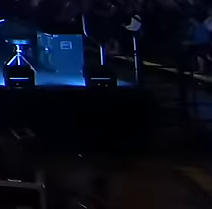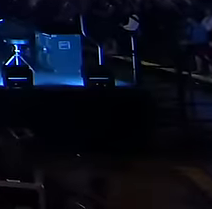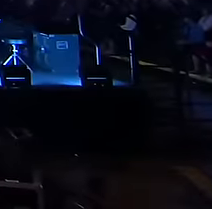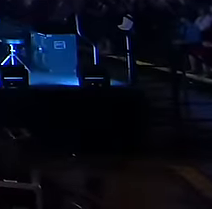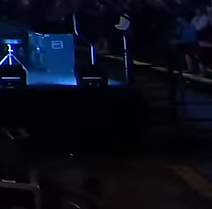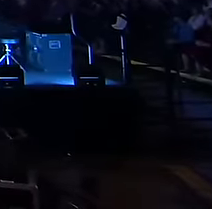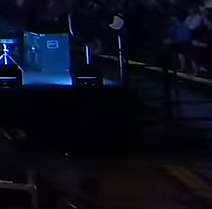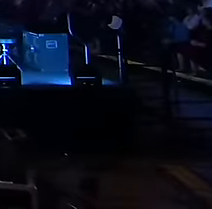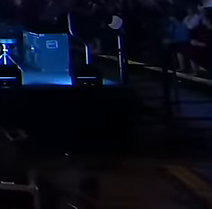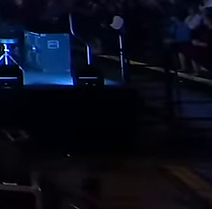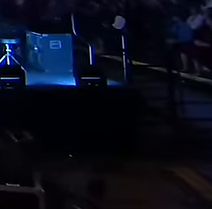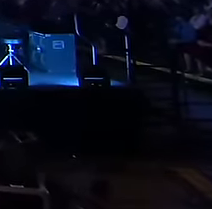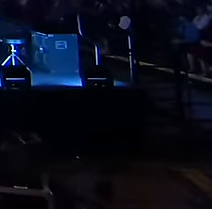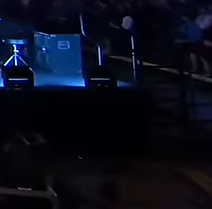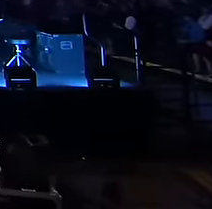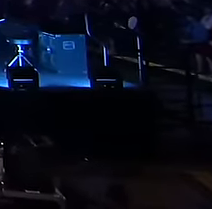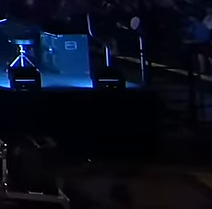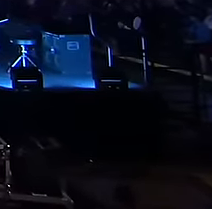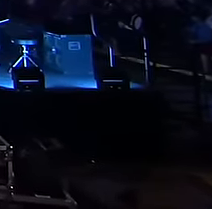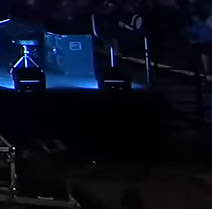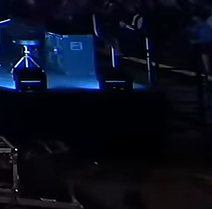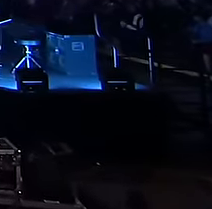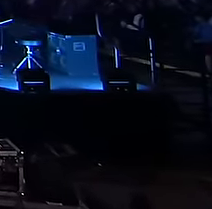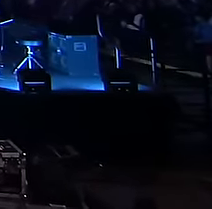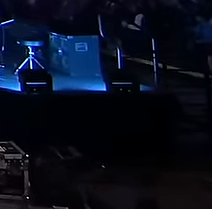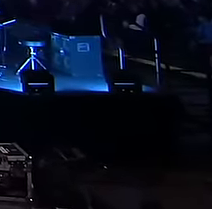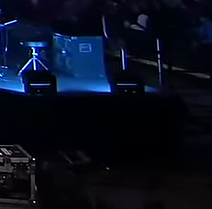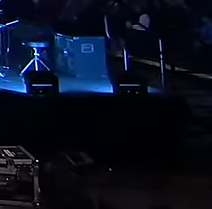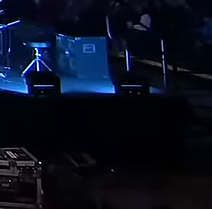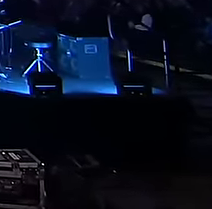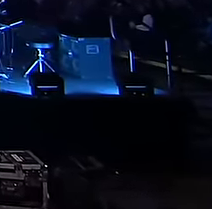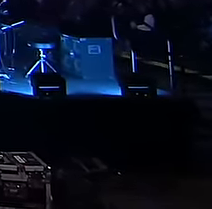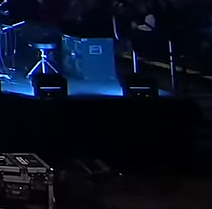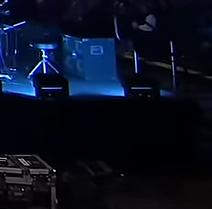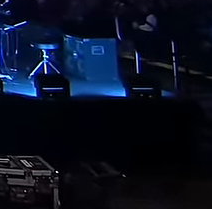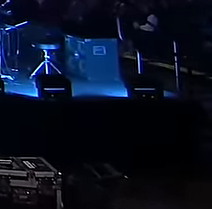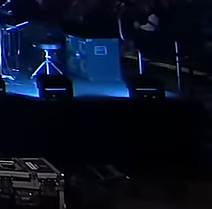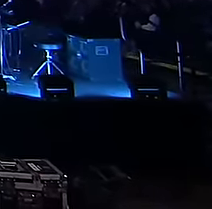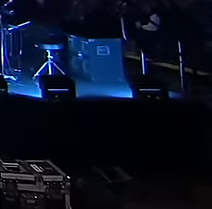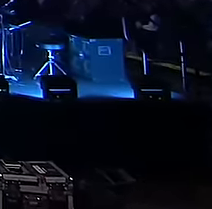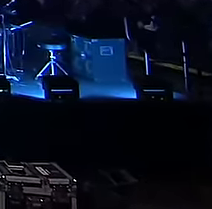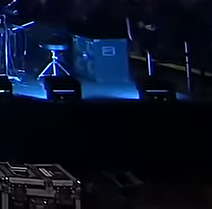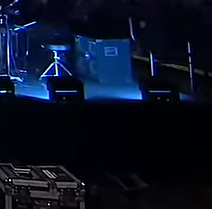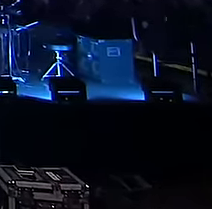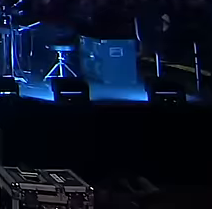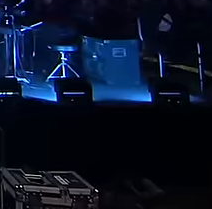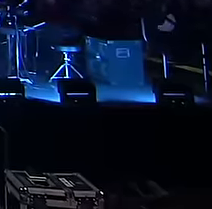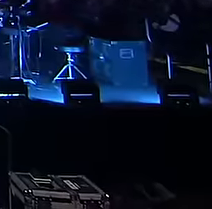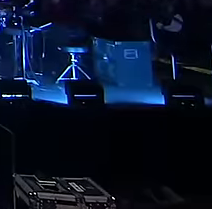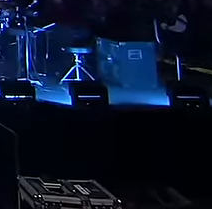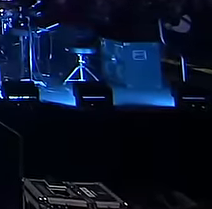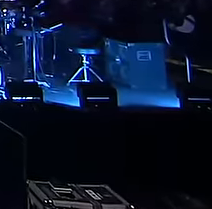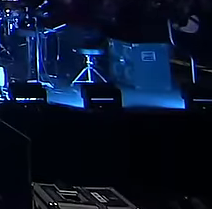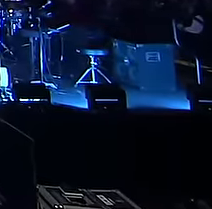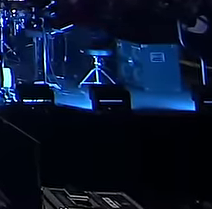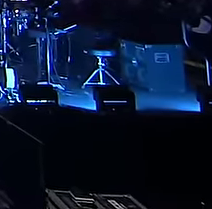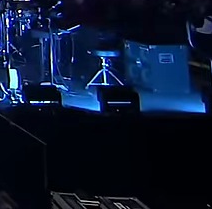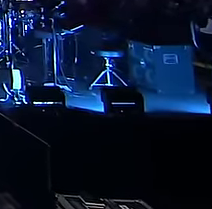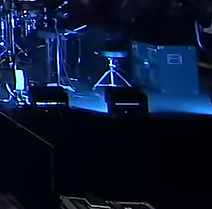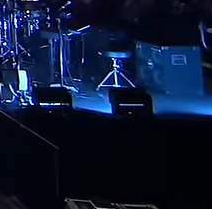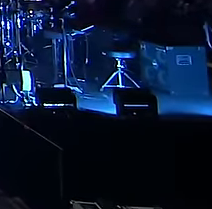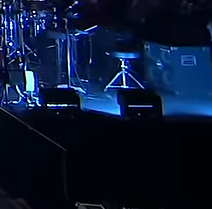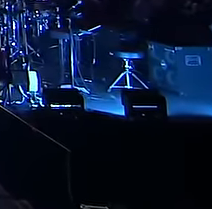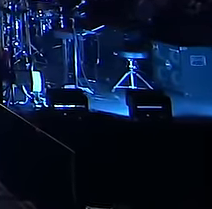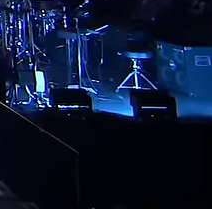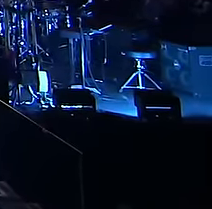Más de 50 juniors recibieron ese llamado de Dios hacia la salvación. Llegaron al altar en este día y